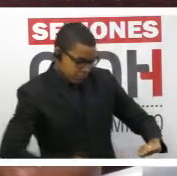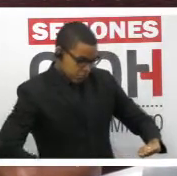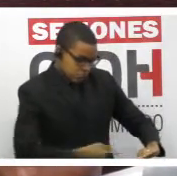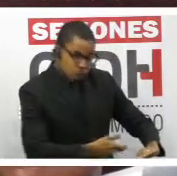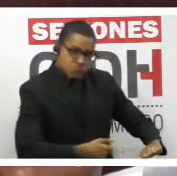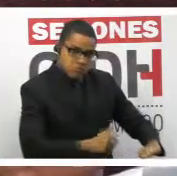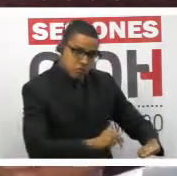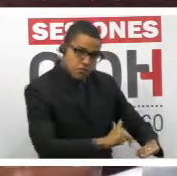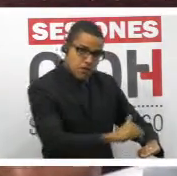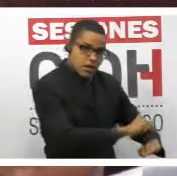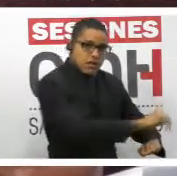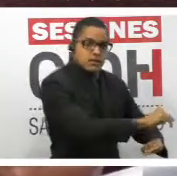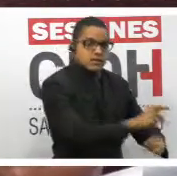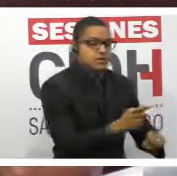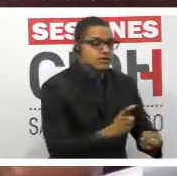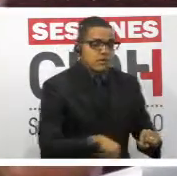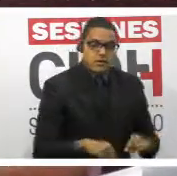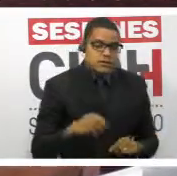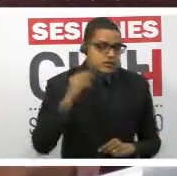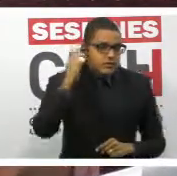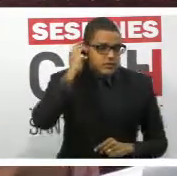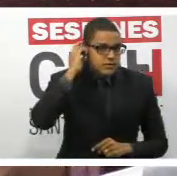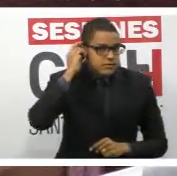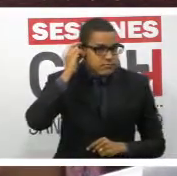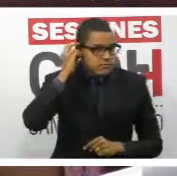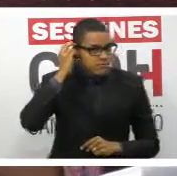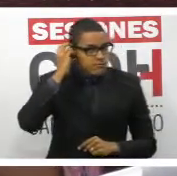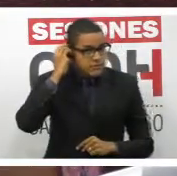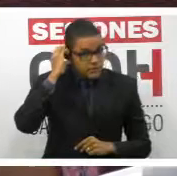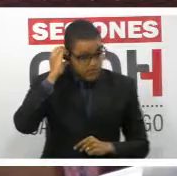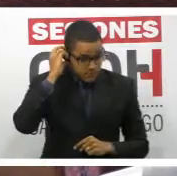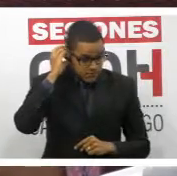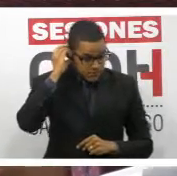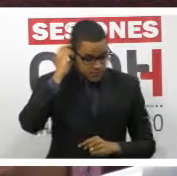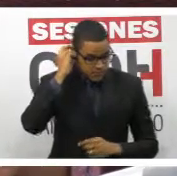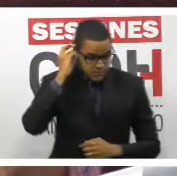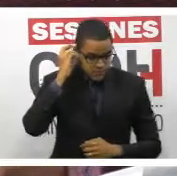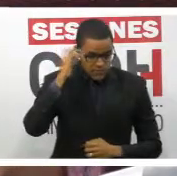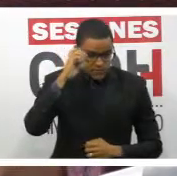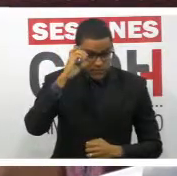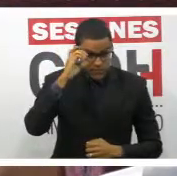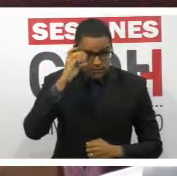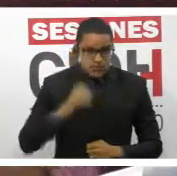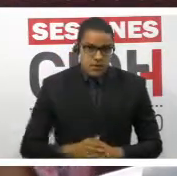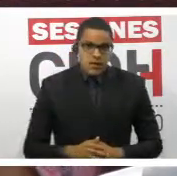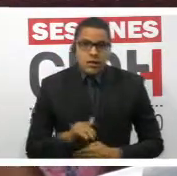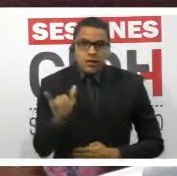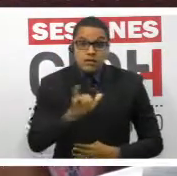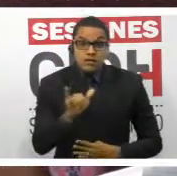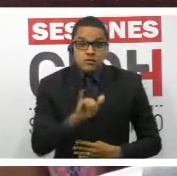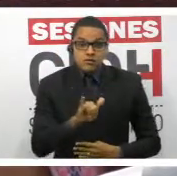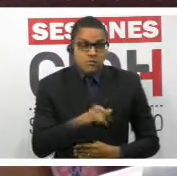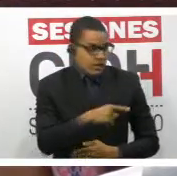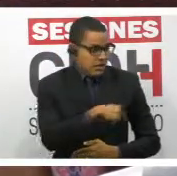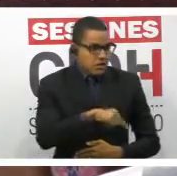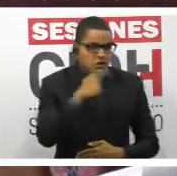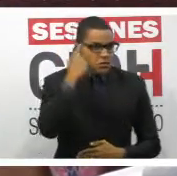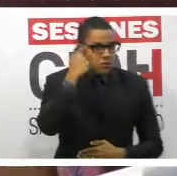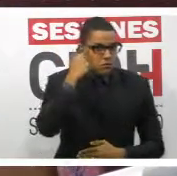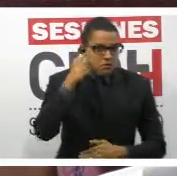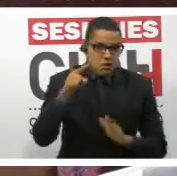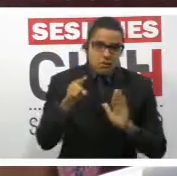es los comentarios negativos que se hacen cuando las mujeres con discapacidad hacen acceso a